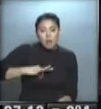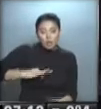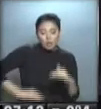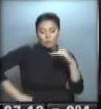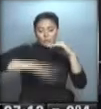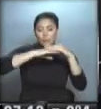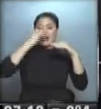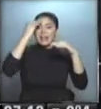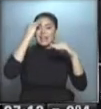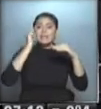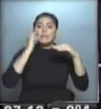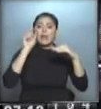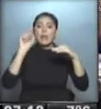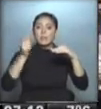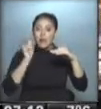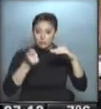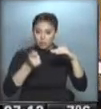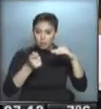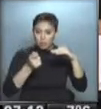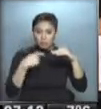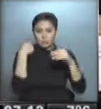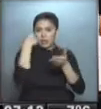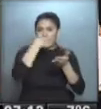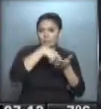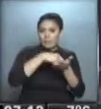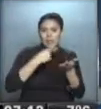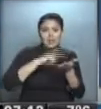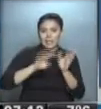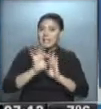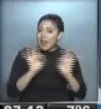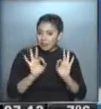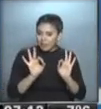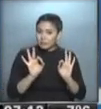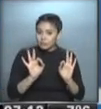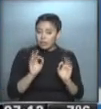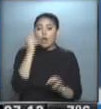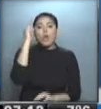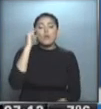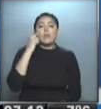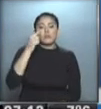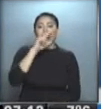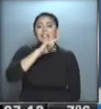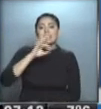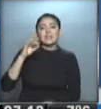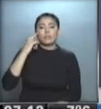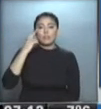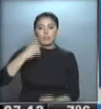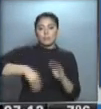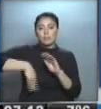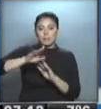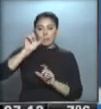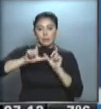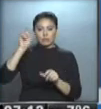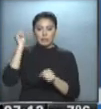más de 15 mil pesos por mes no paga impuesto a las ganancias es decir de los nueve millones trescientos mil empleados que tenemos registrados